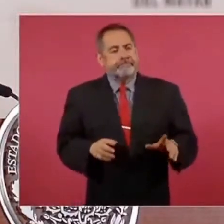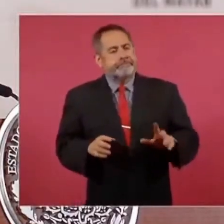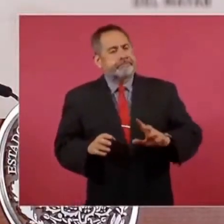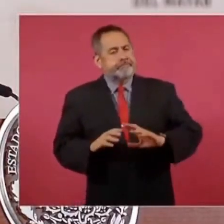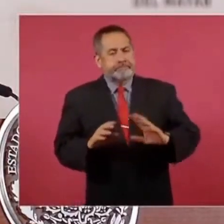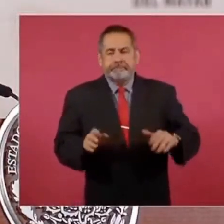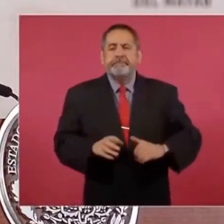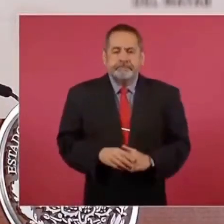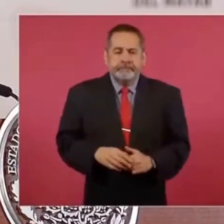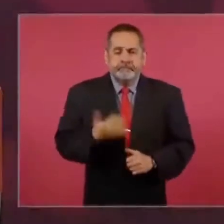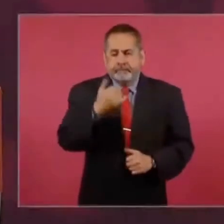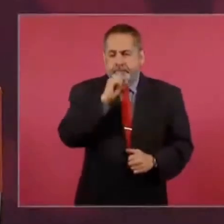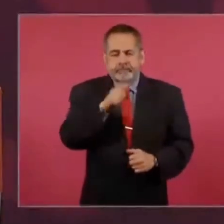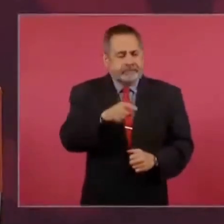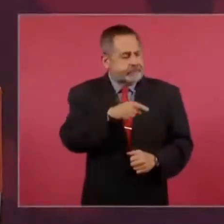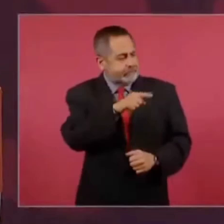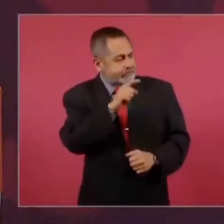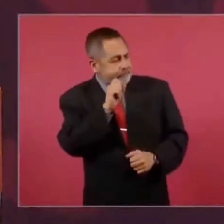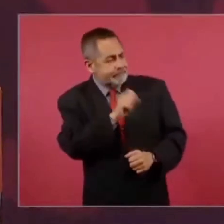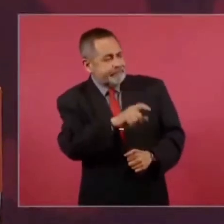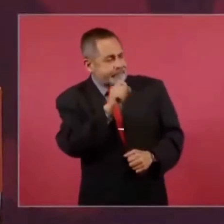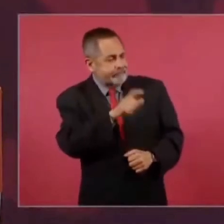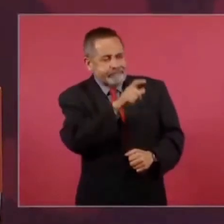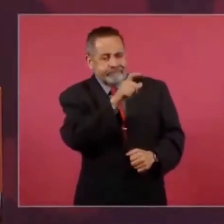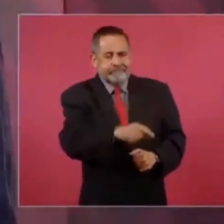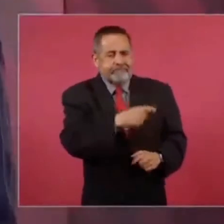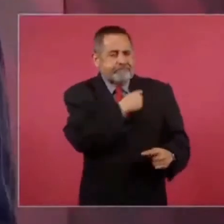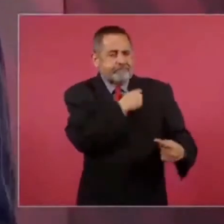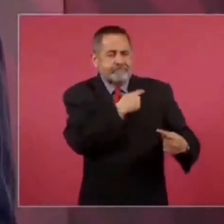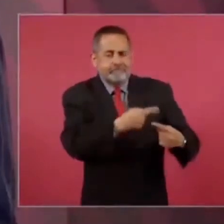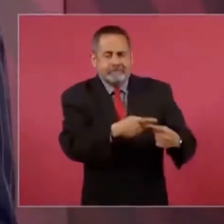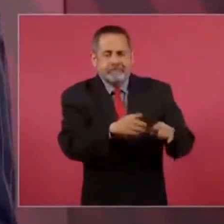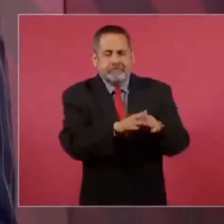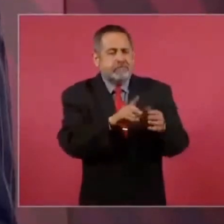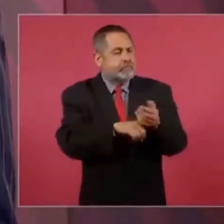y cómo han actuado en los últimos tiempos,